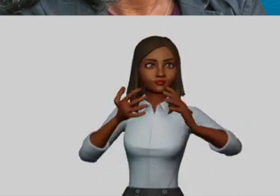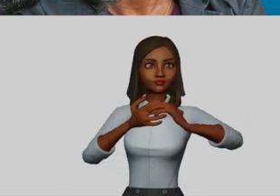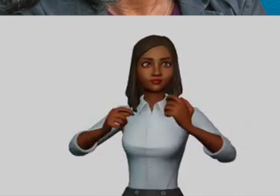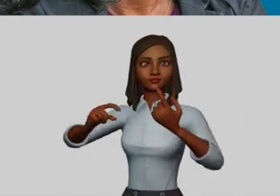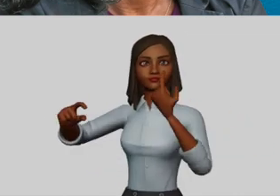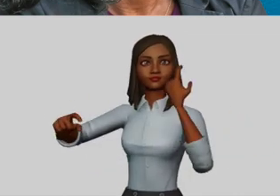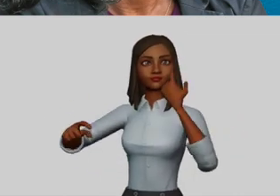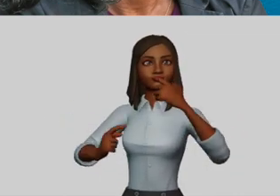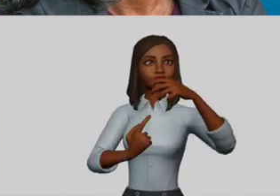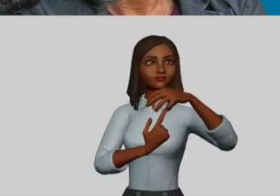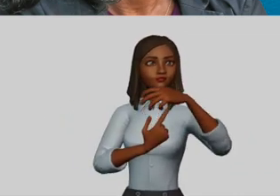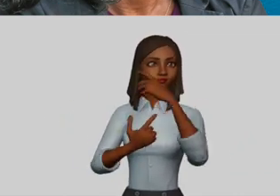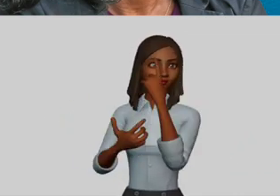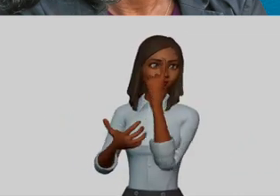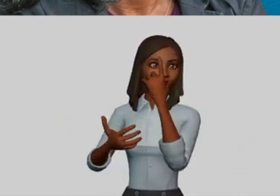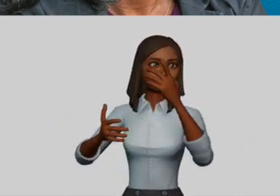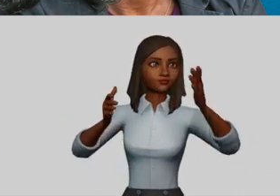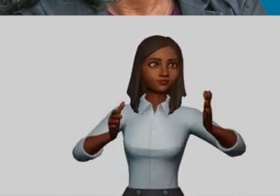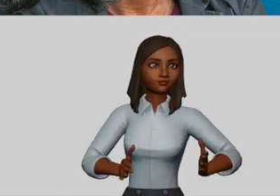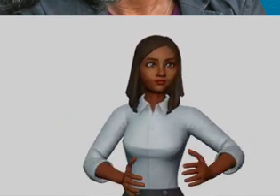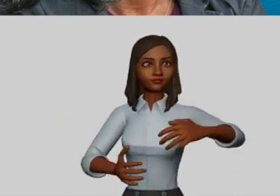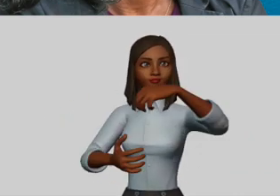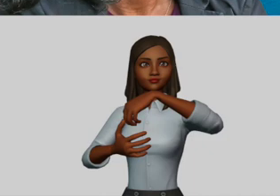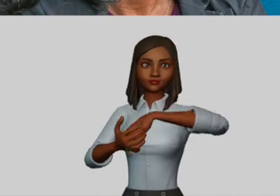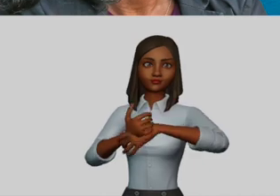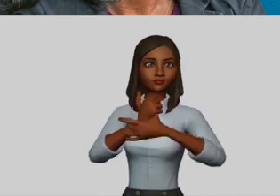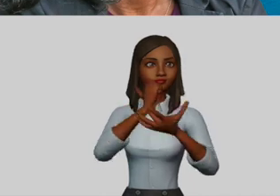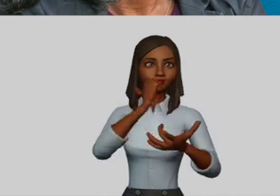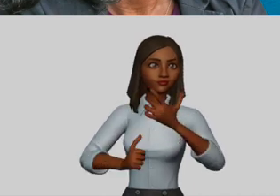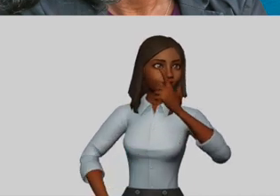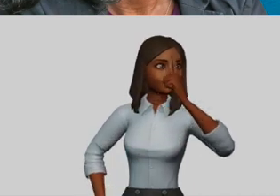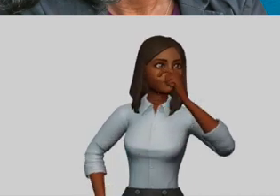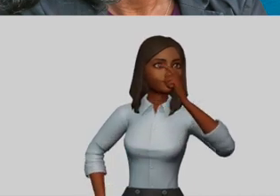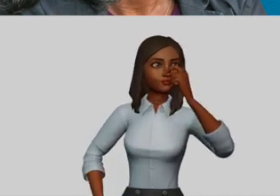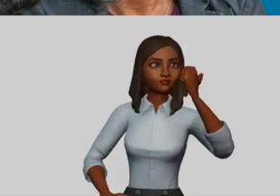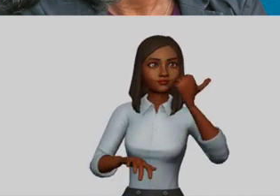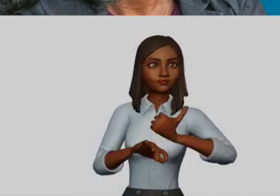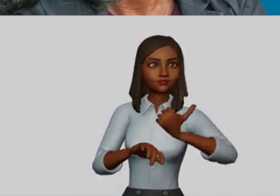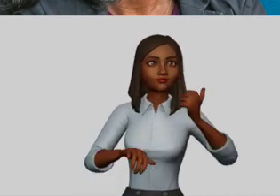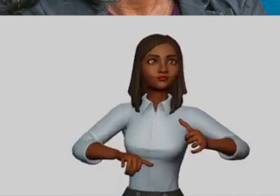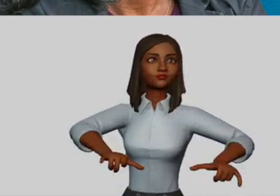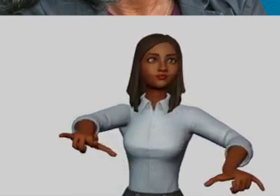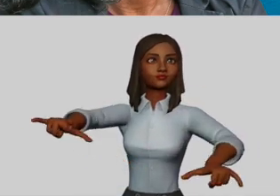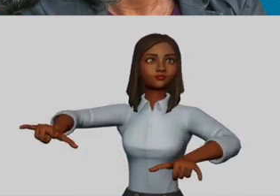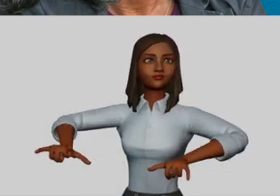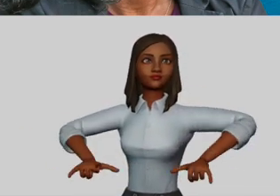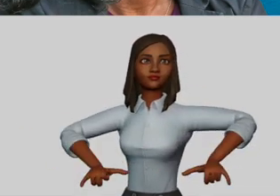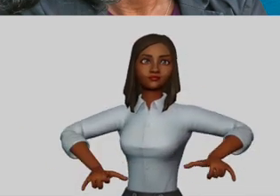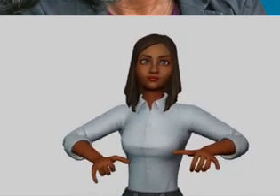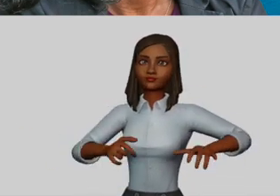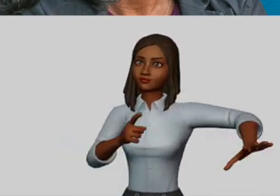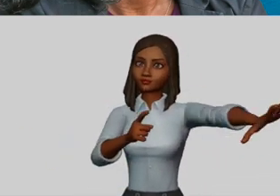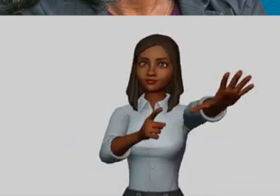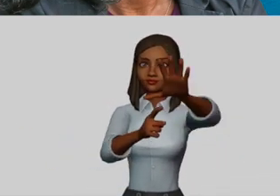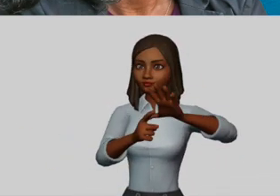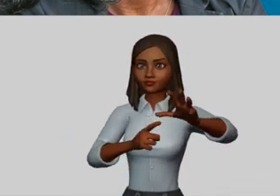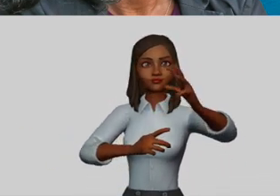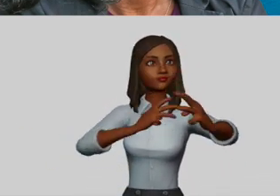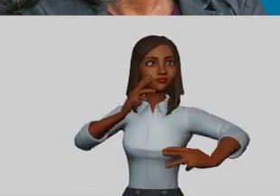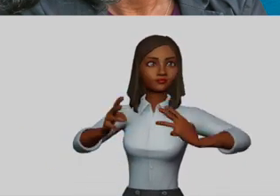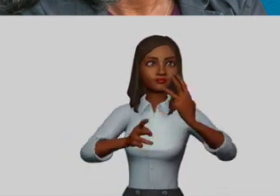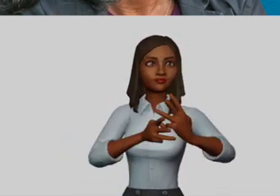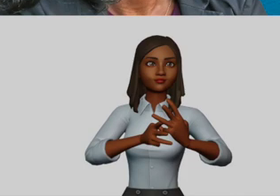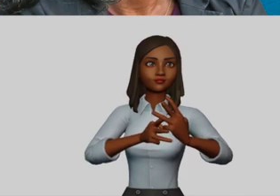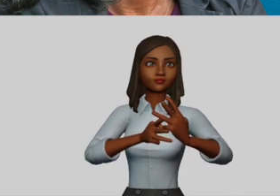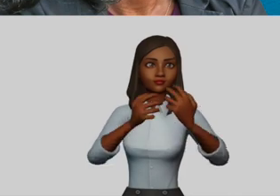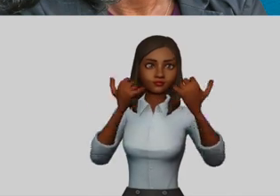dificultades auditivas. SignSpeak traduce la lengua de signos estadounidense, ASL por sus siglas en inglés, en tiempo real